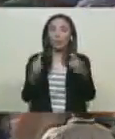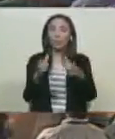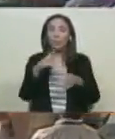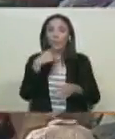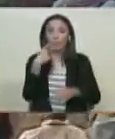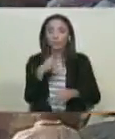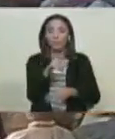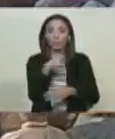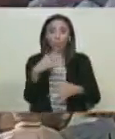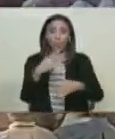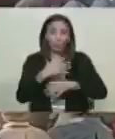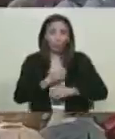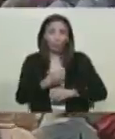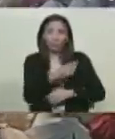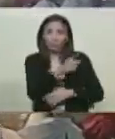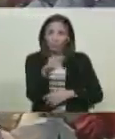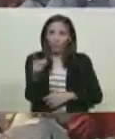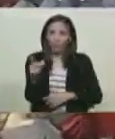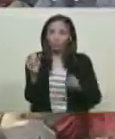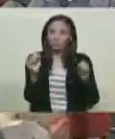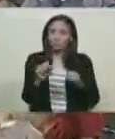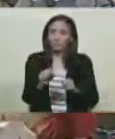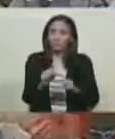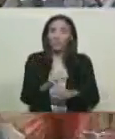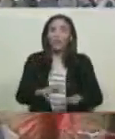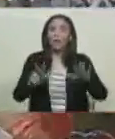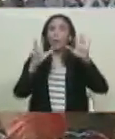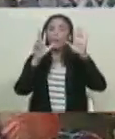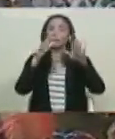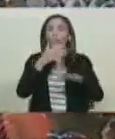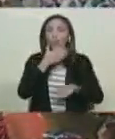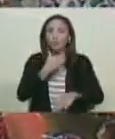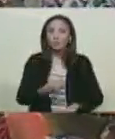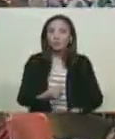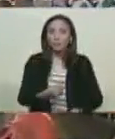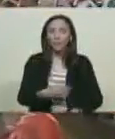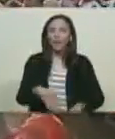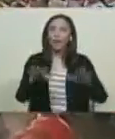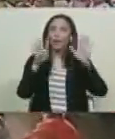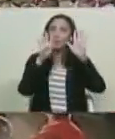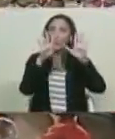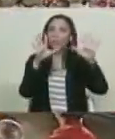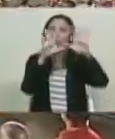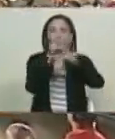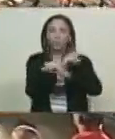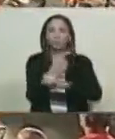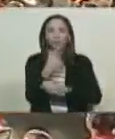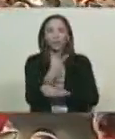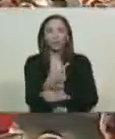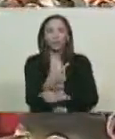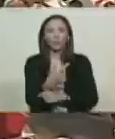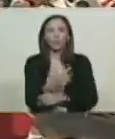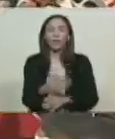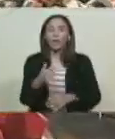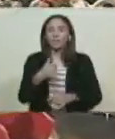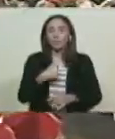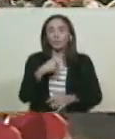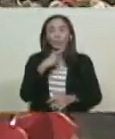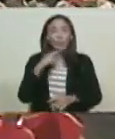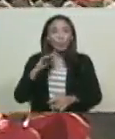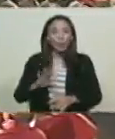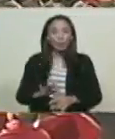en ustedes. Y luego aquel 8 de diciembre, a las 9 de la noche, le dijo al pueblo, si a mí me pasara